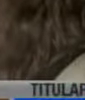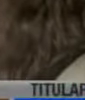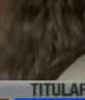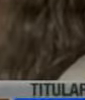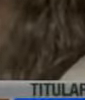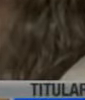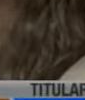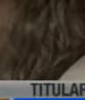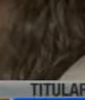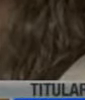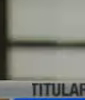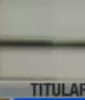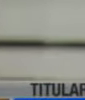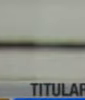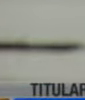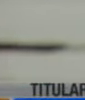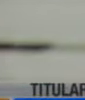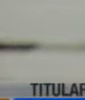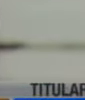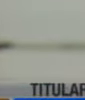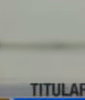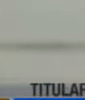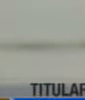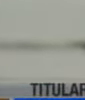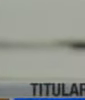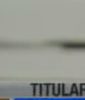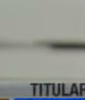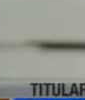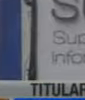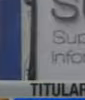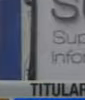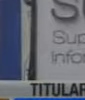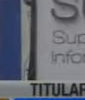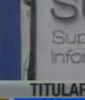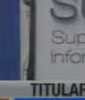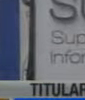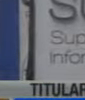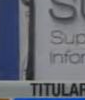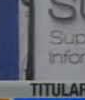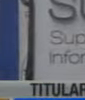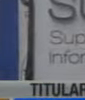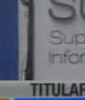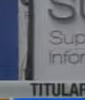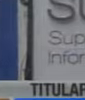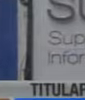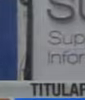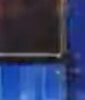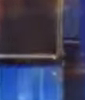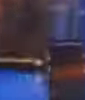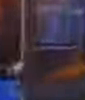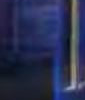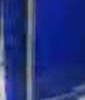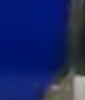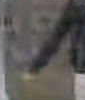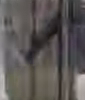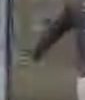El superintendente de información asegura que no ha recibido ninguna denuncia contra programas de televisión.